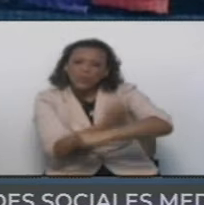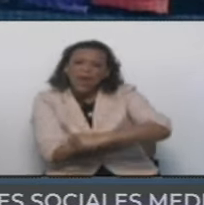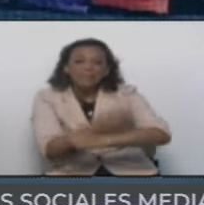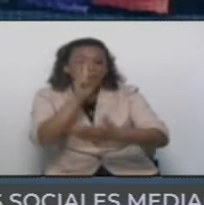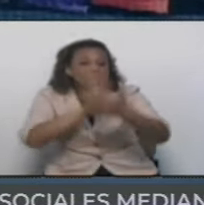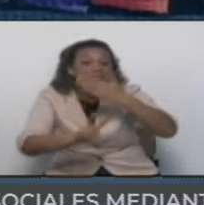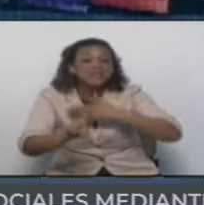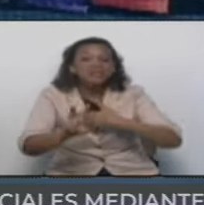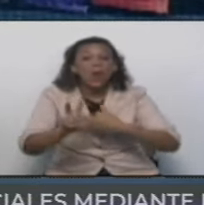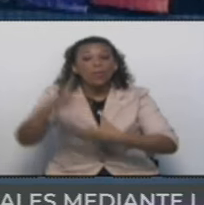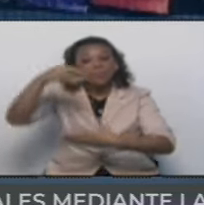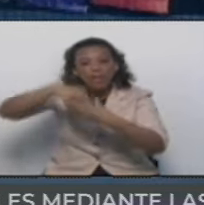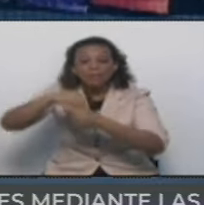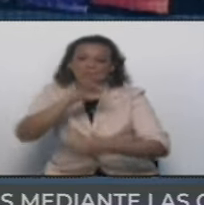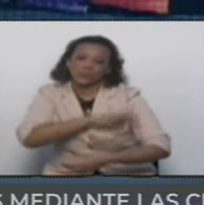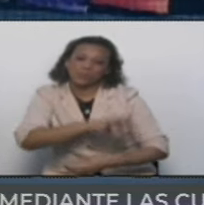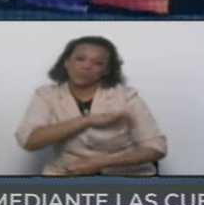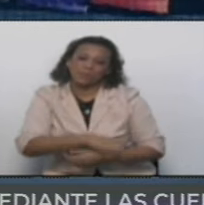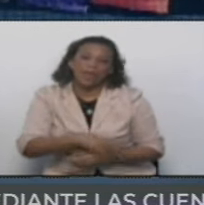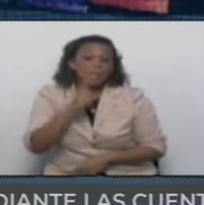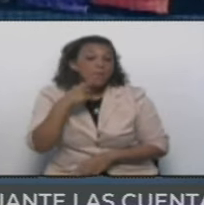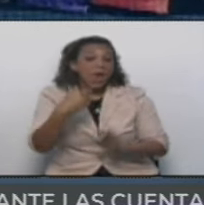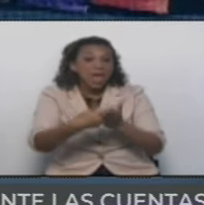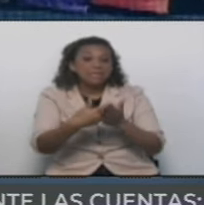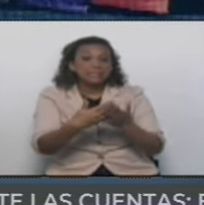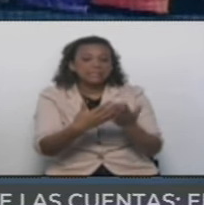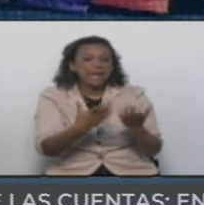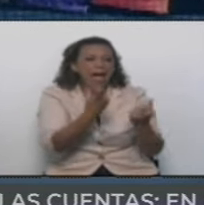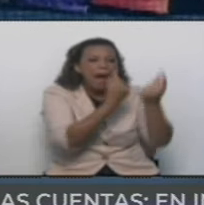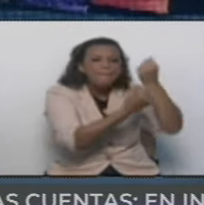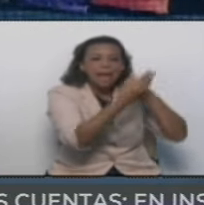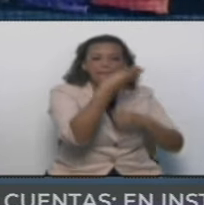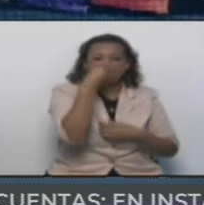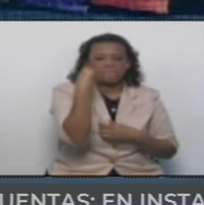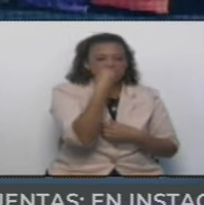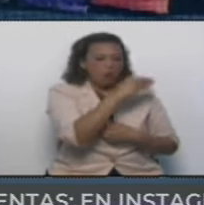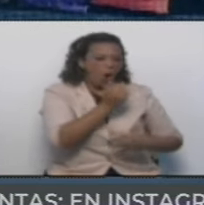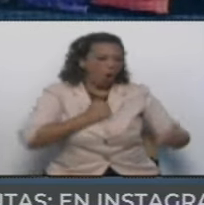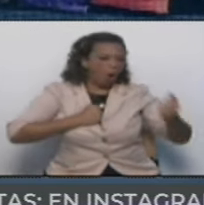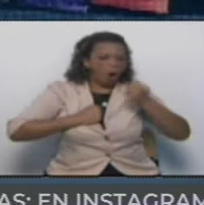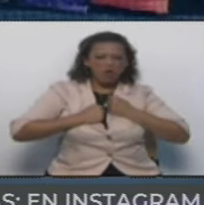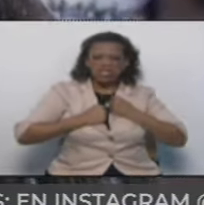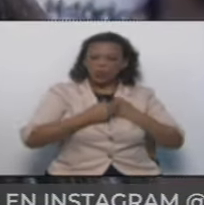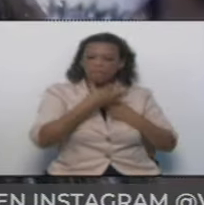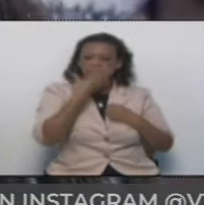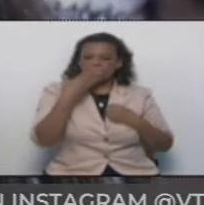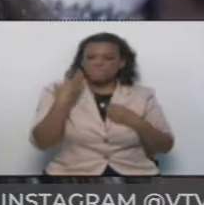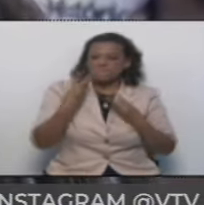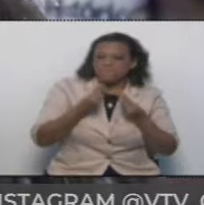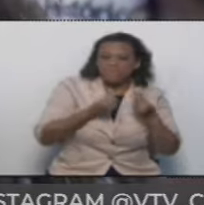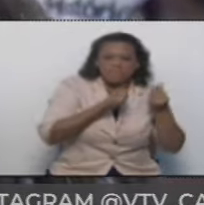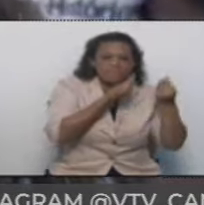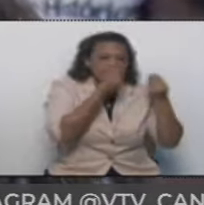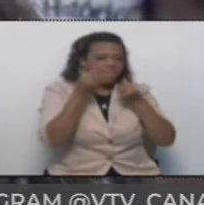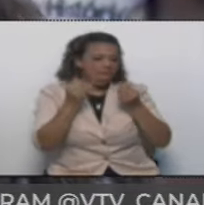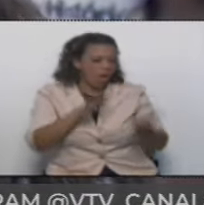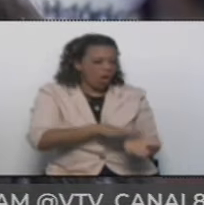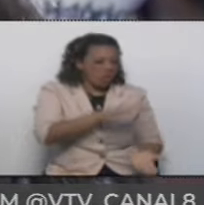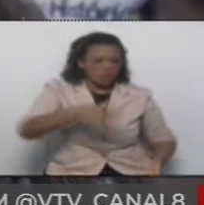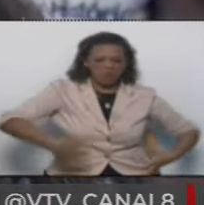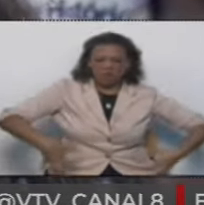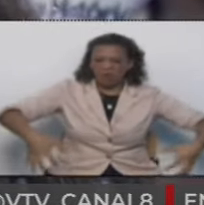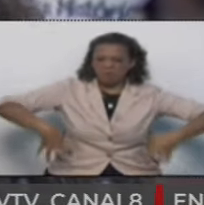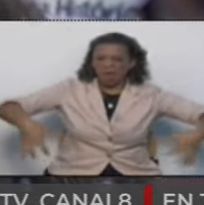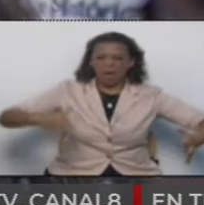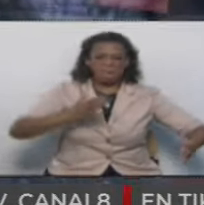visión social. Por eso es que la visión capitalista del egoísmo, de la codicia, de la acumulación de